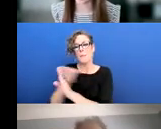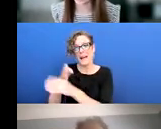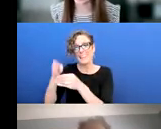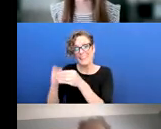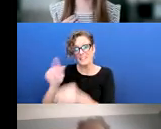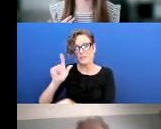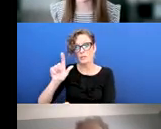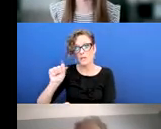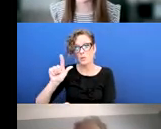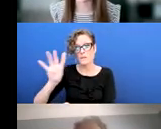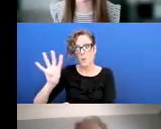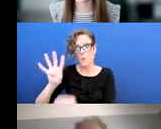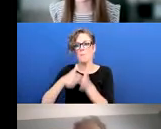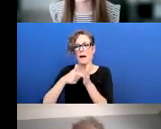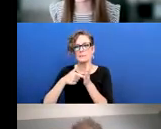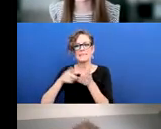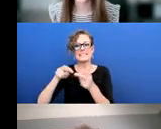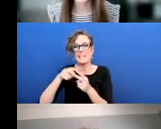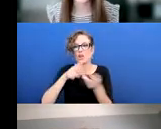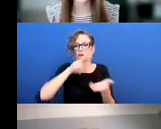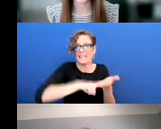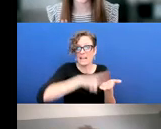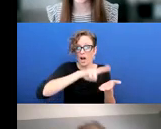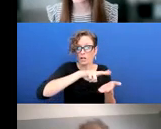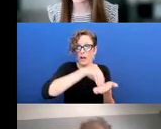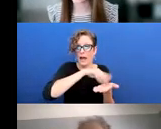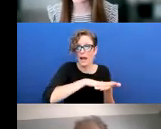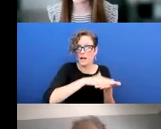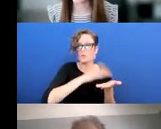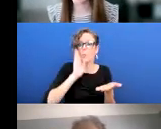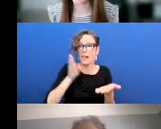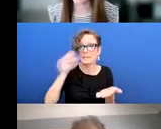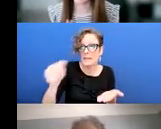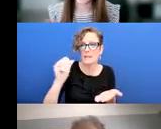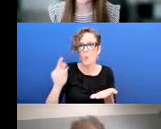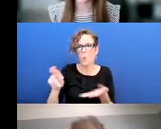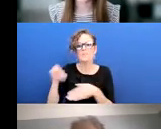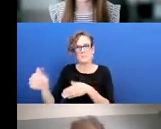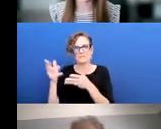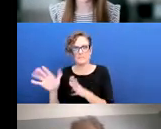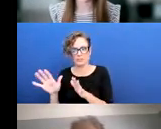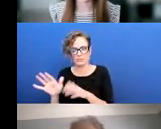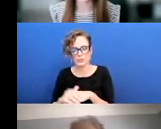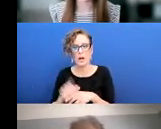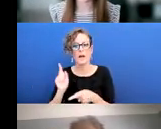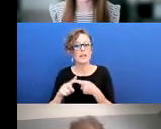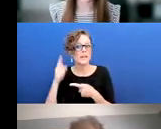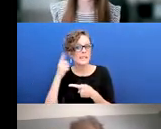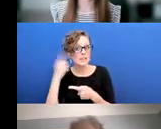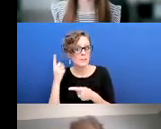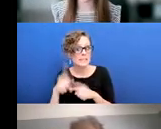son fondos que vamos a recibir de manera continua, entonces se tienen que gastar todos antes del fin del año.